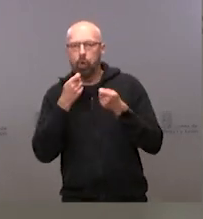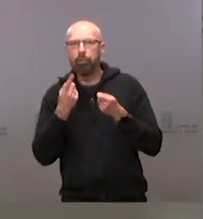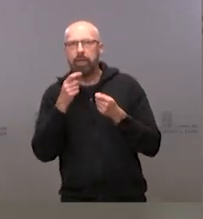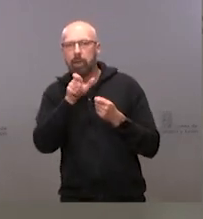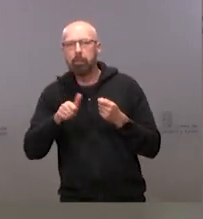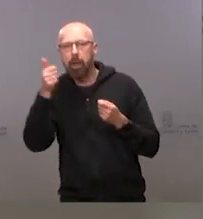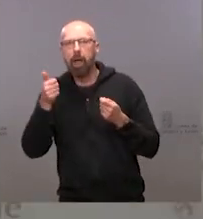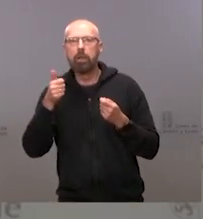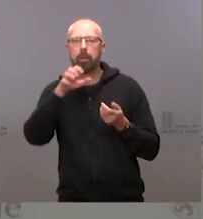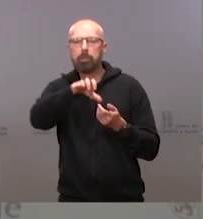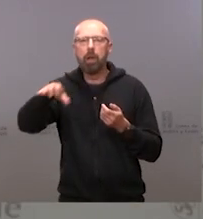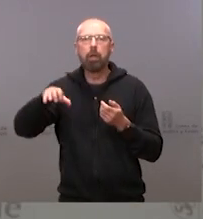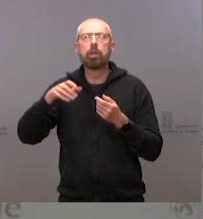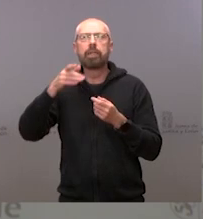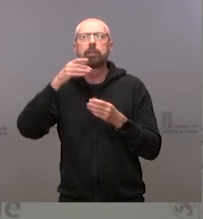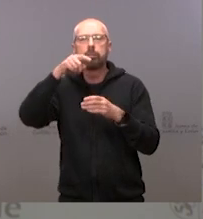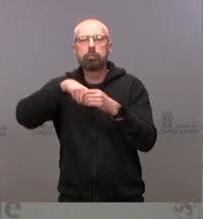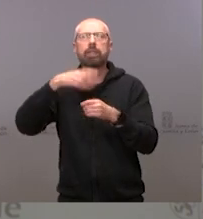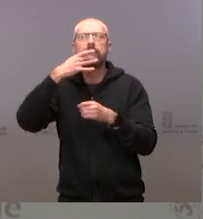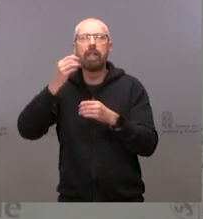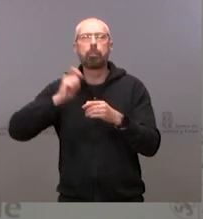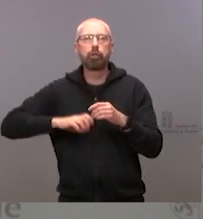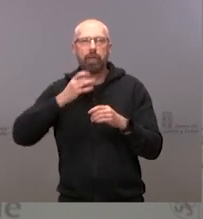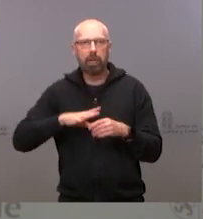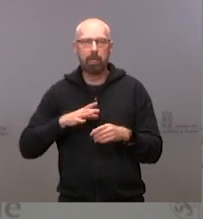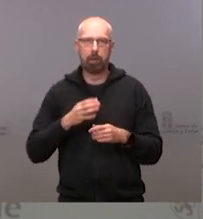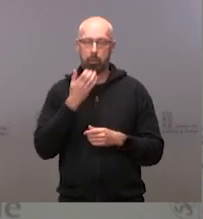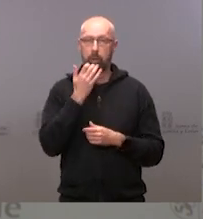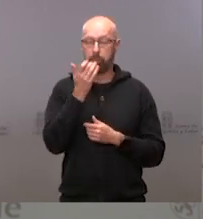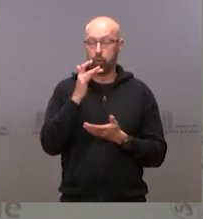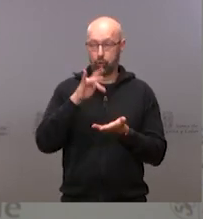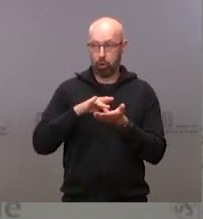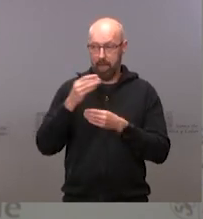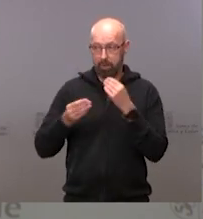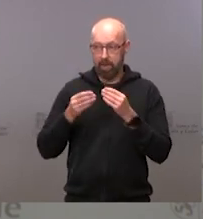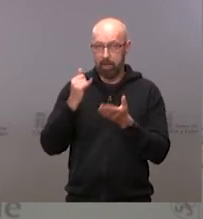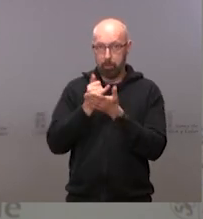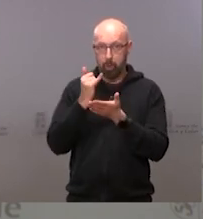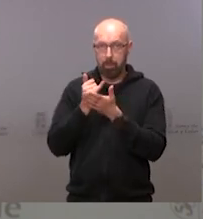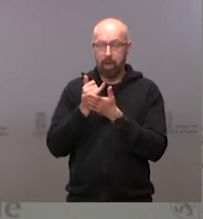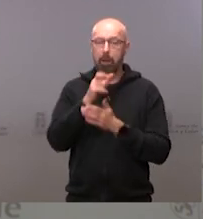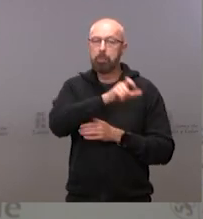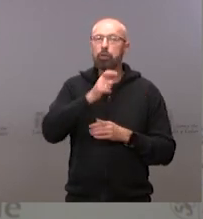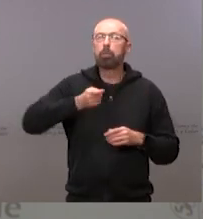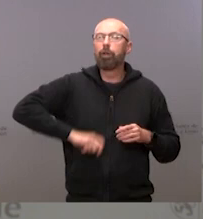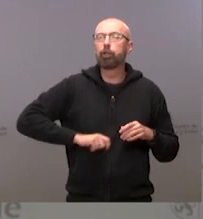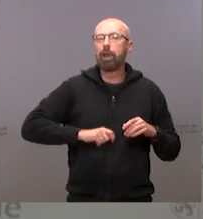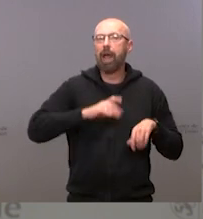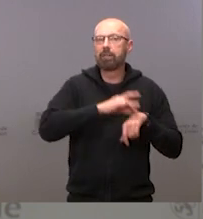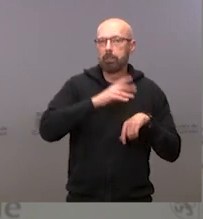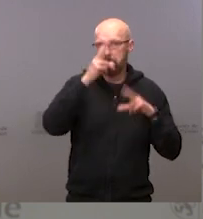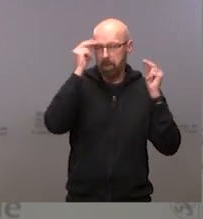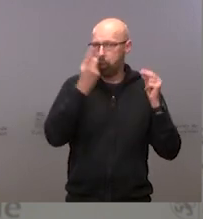unidades gracias pues para hacer tests no es necesario tener personal sanitario será personal no sanitario